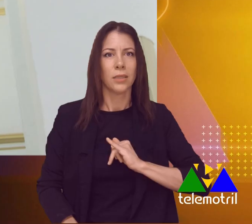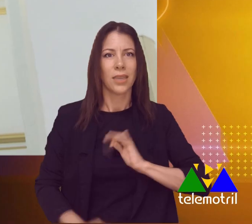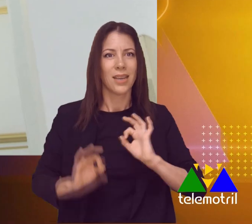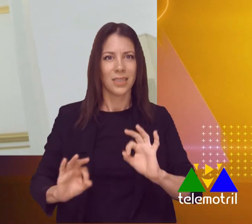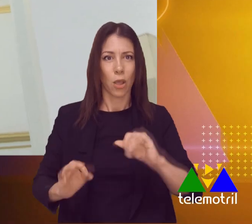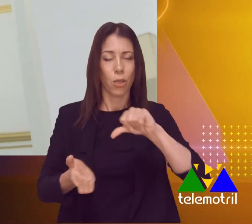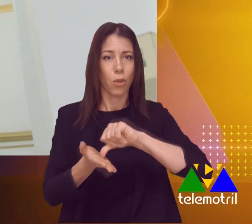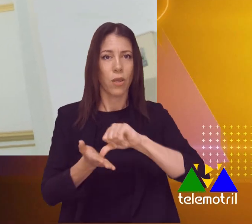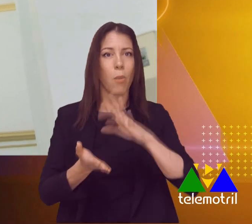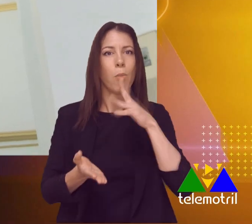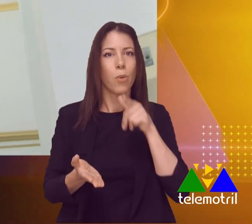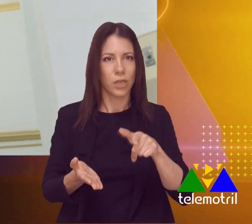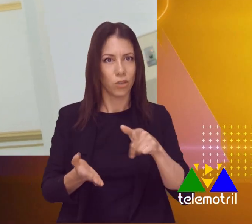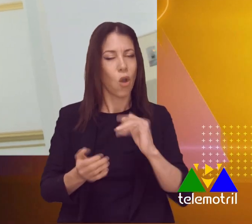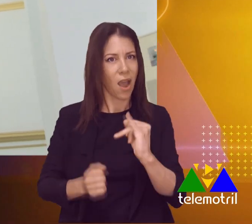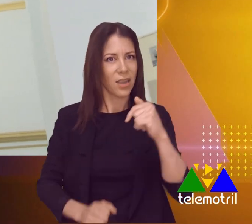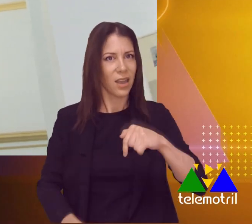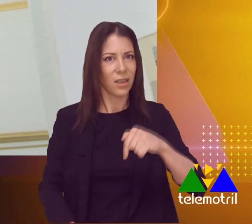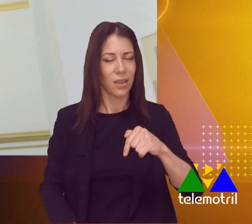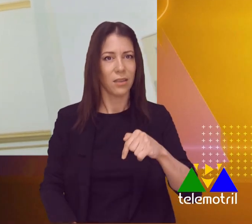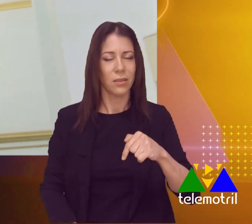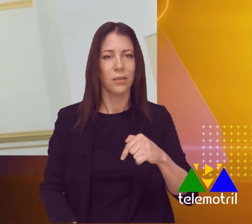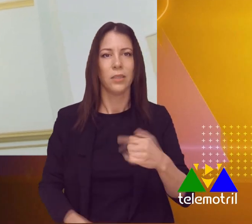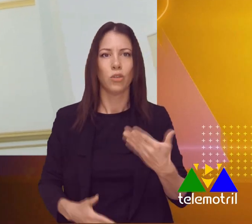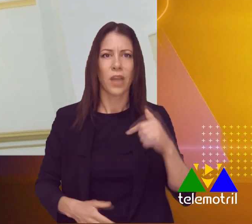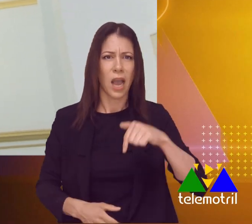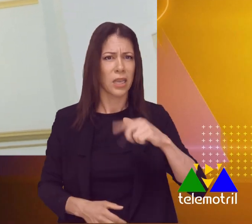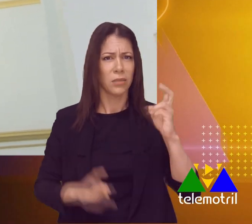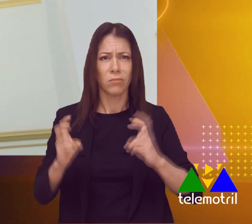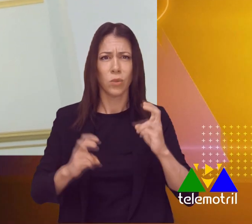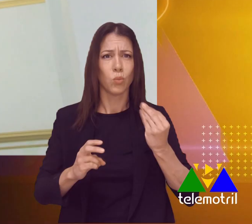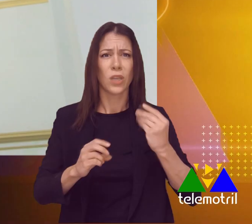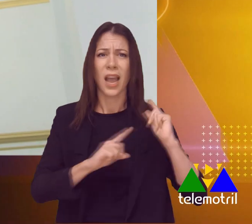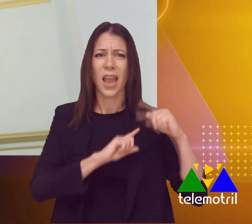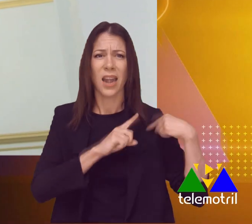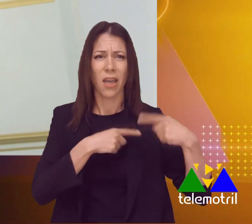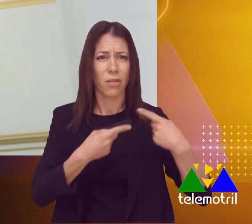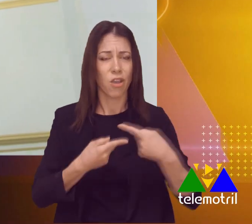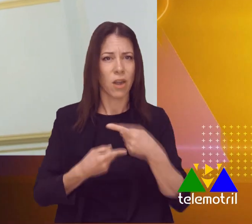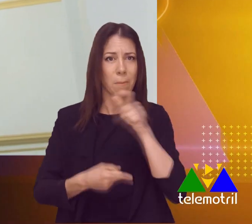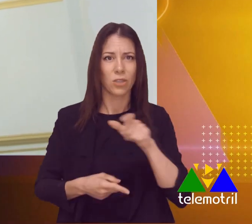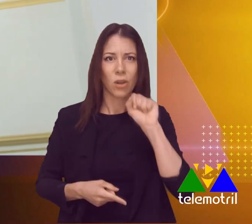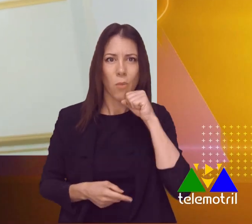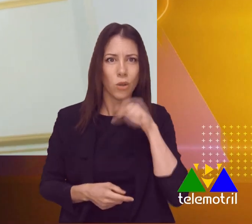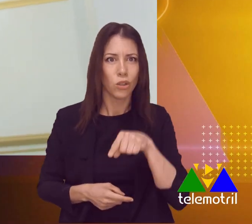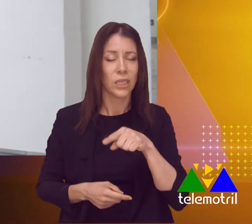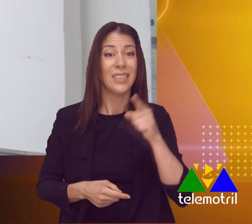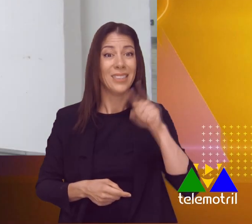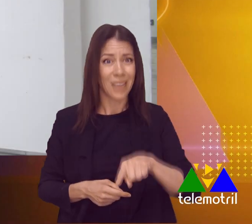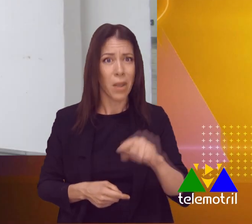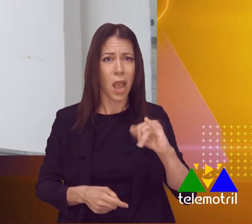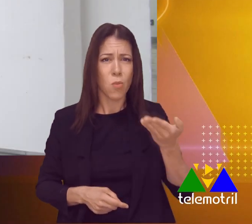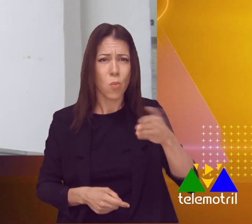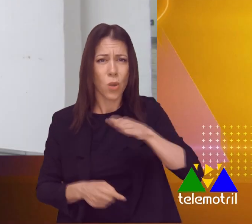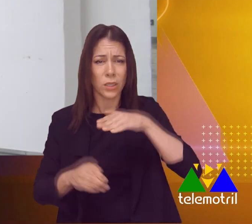ciudad. Y eso lo tenemos aquí. Es decir, por aquí han pasado generaciones de motrileños, están enterrados